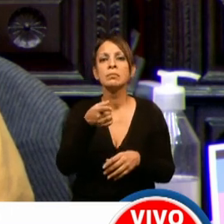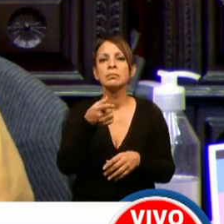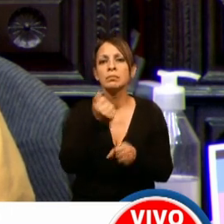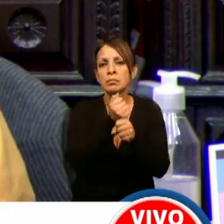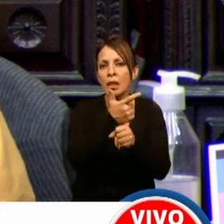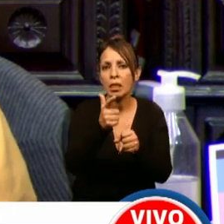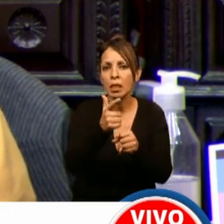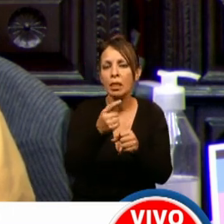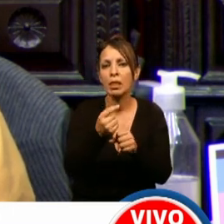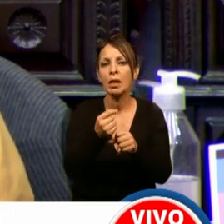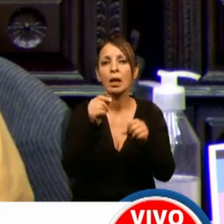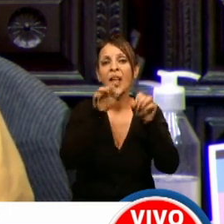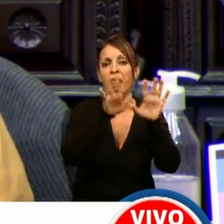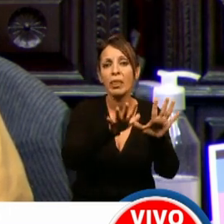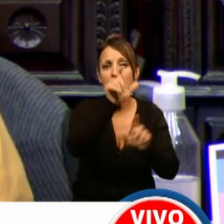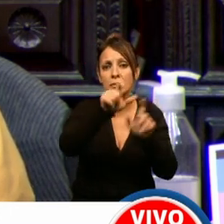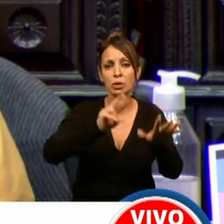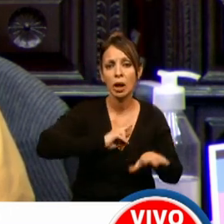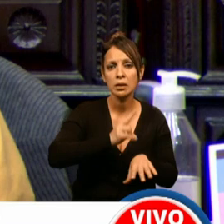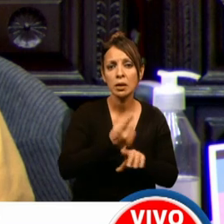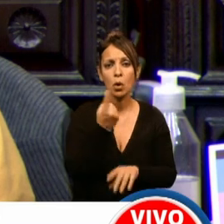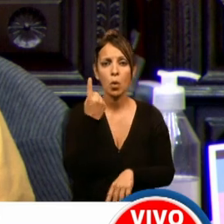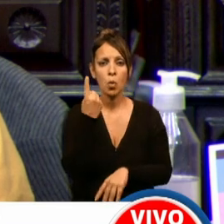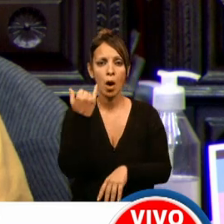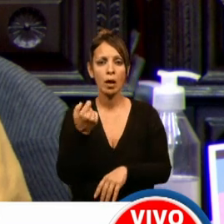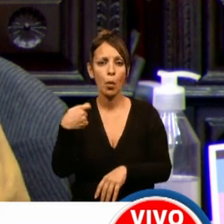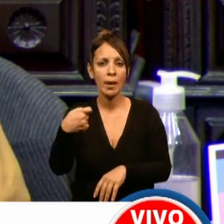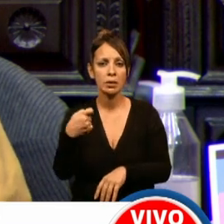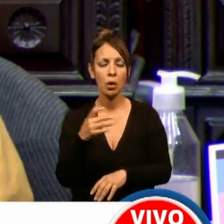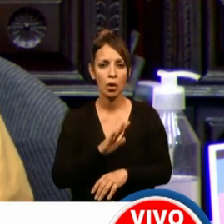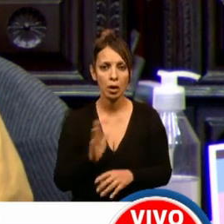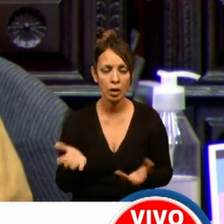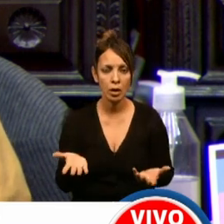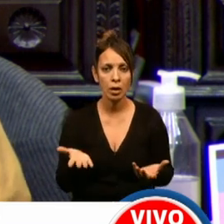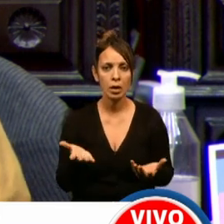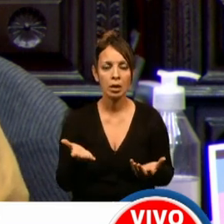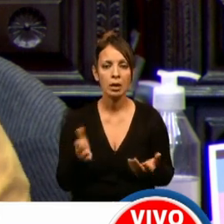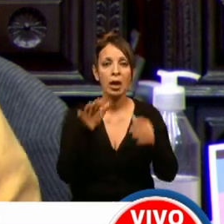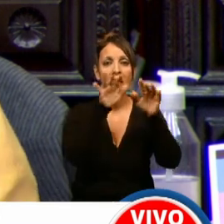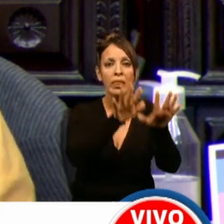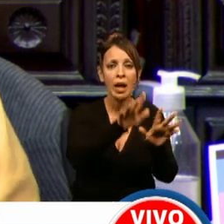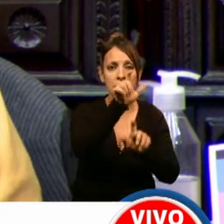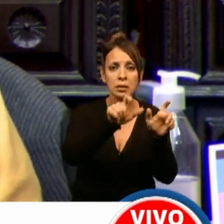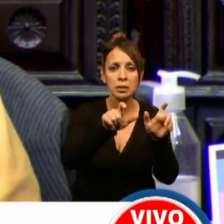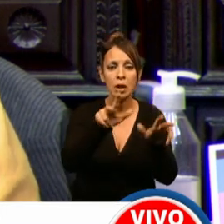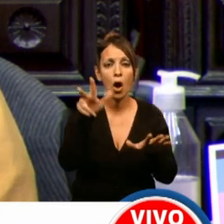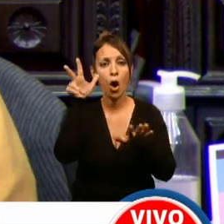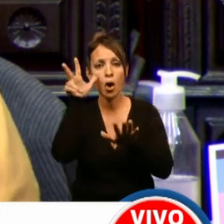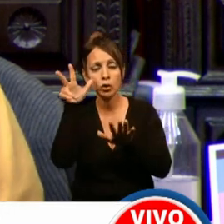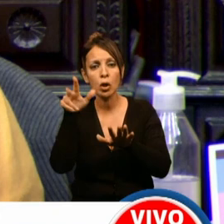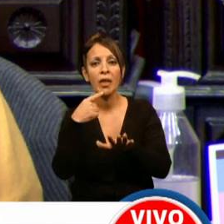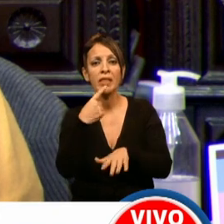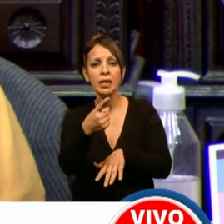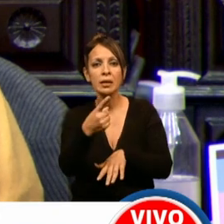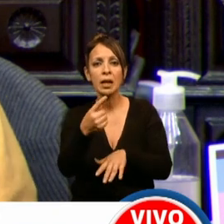sólo 1 de cada 10 personas trans tienen una jubilación ocho de cada diez declaran que su identidad